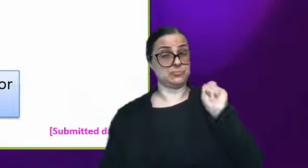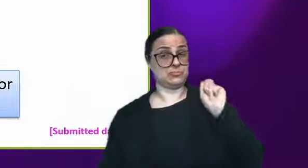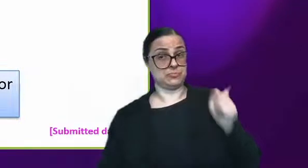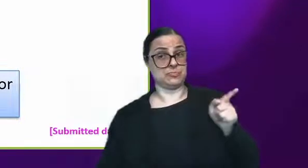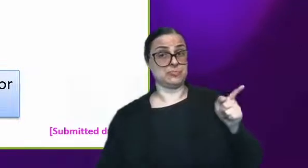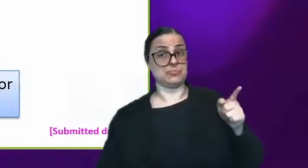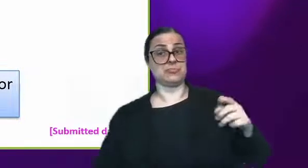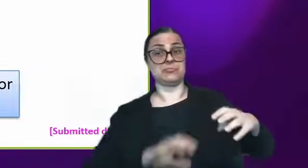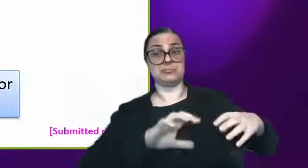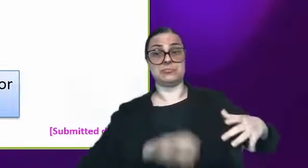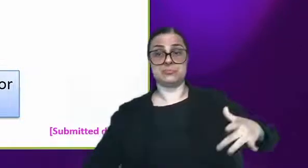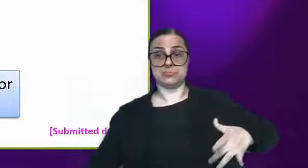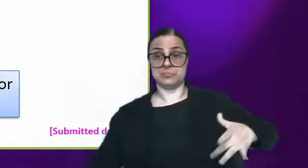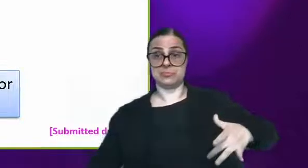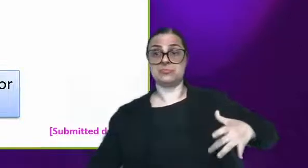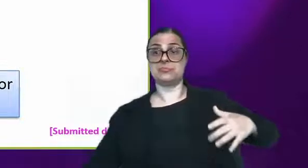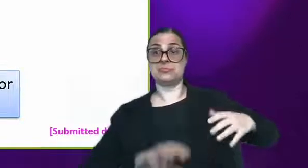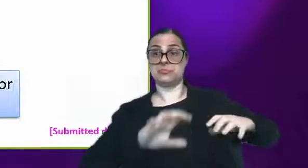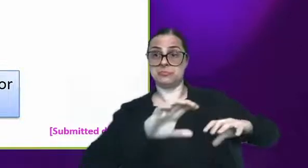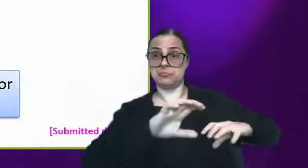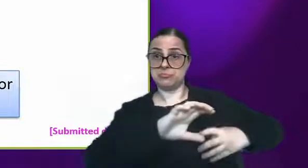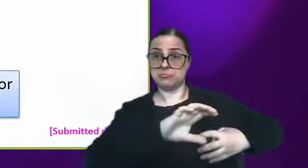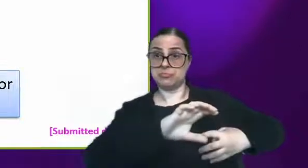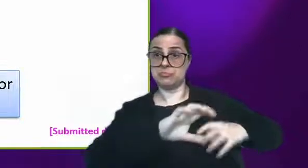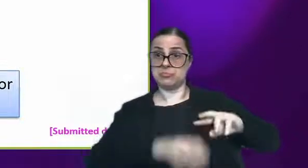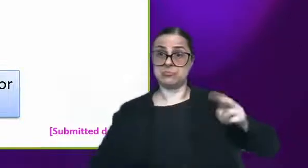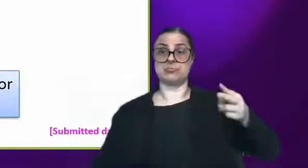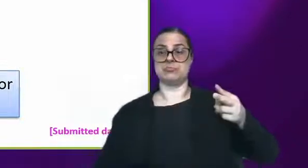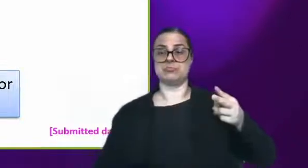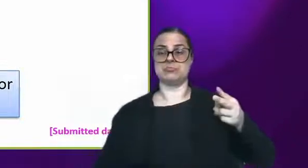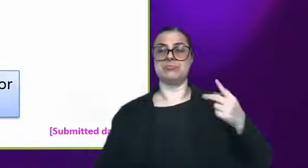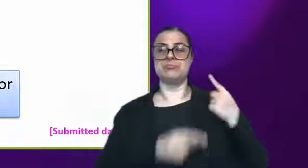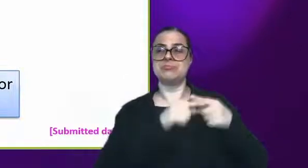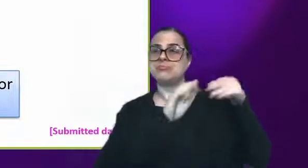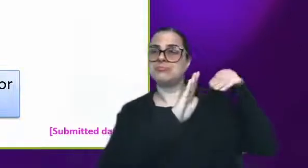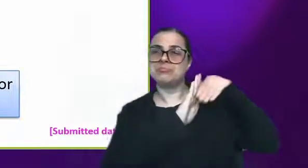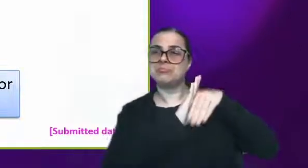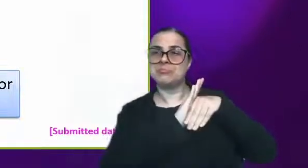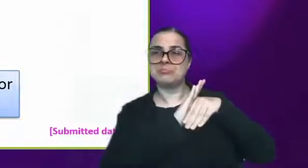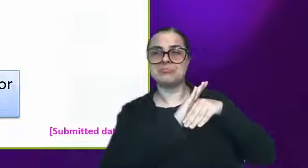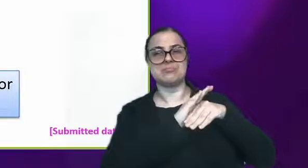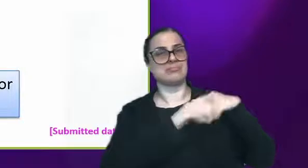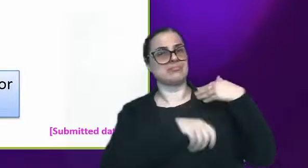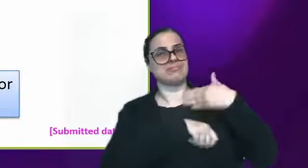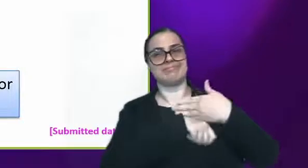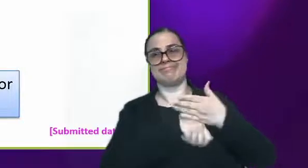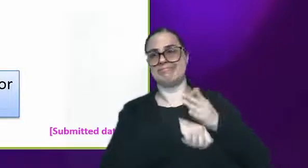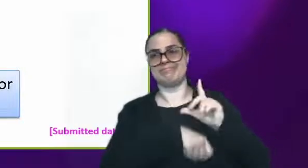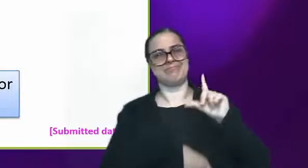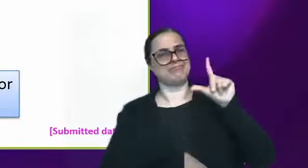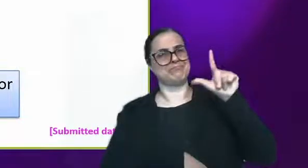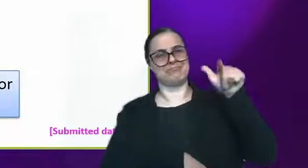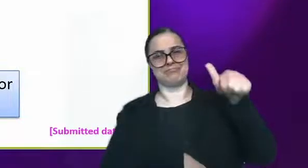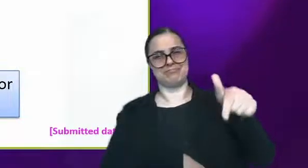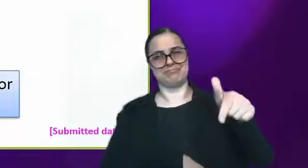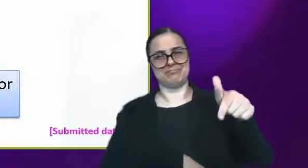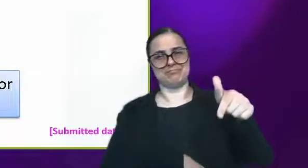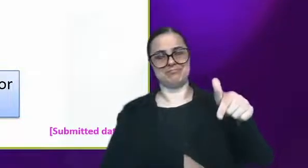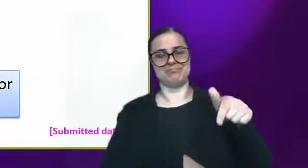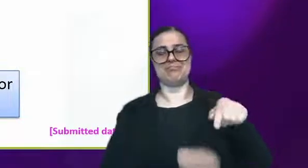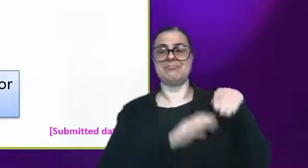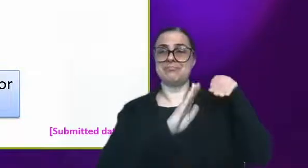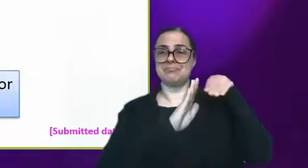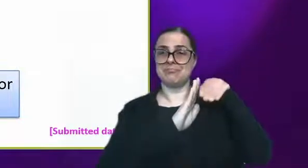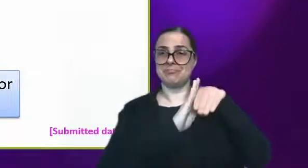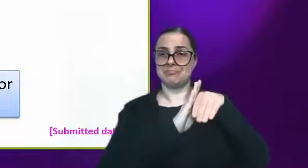la recaída, que es más tarde, recaen sobre todo en el hígado muy poco,